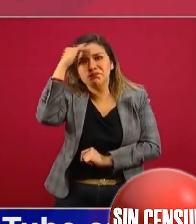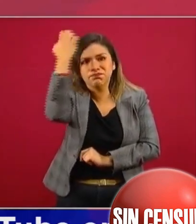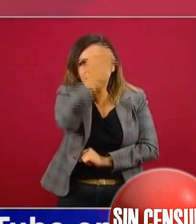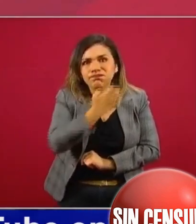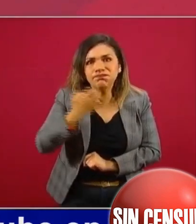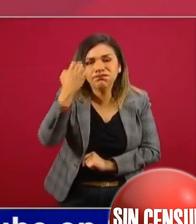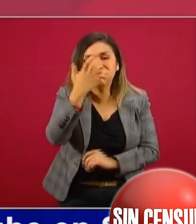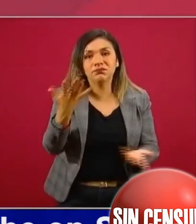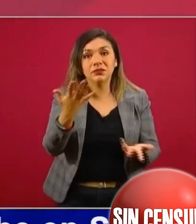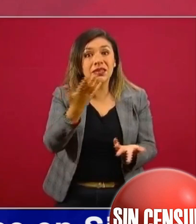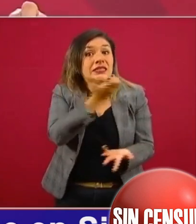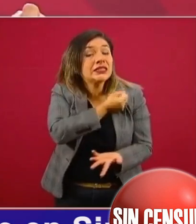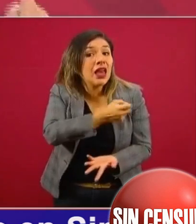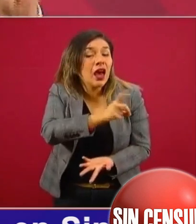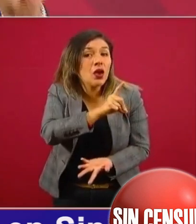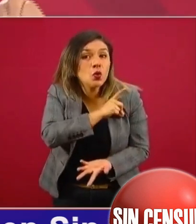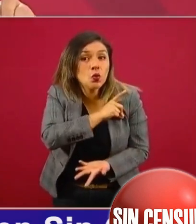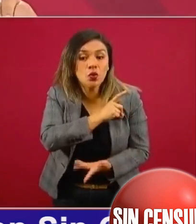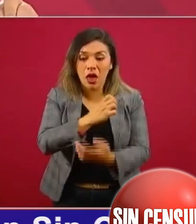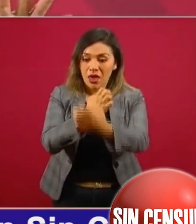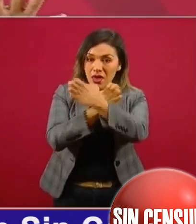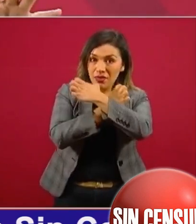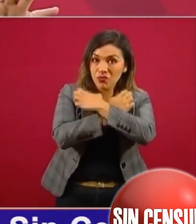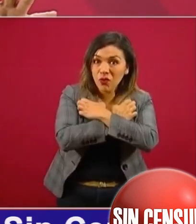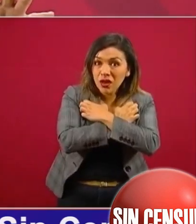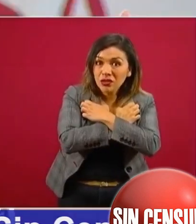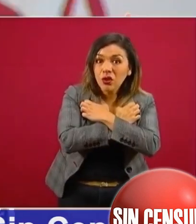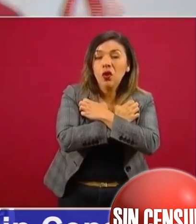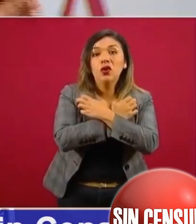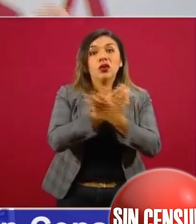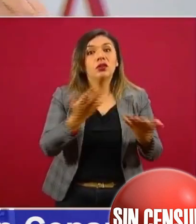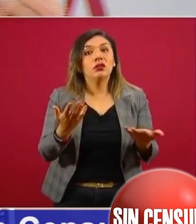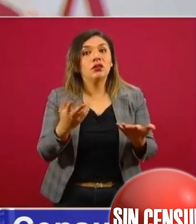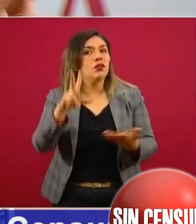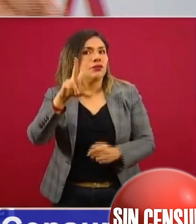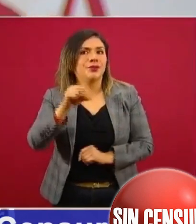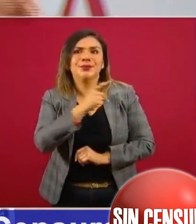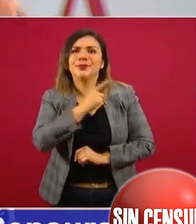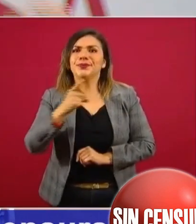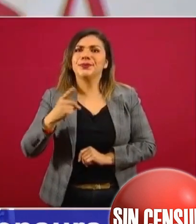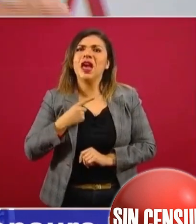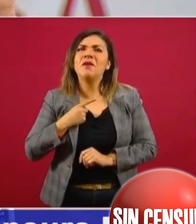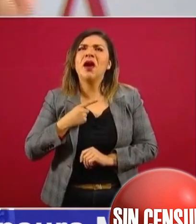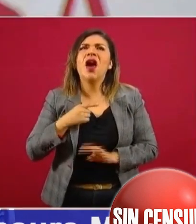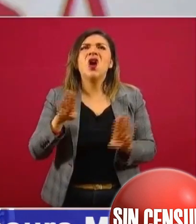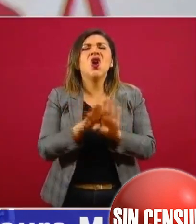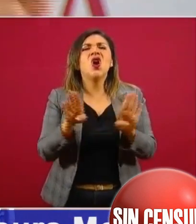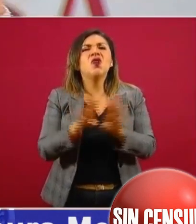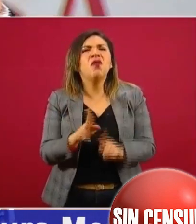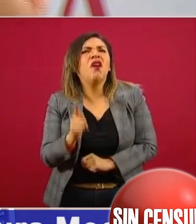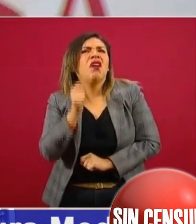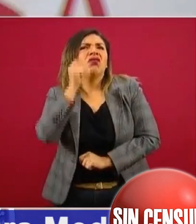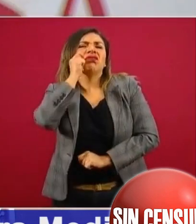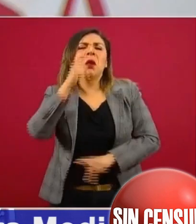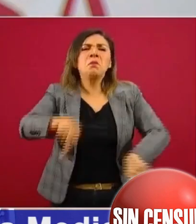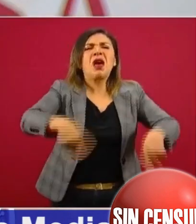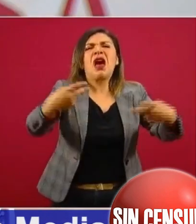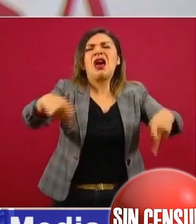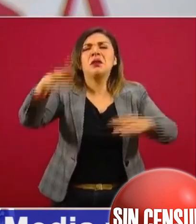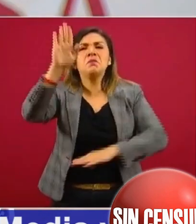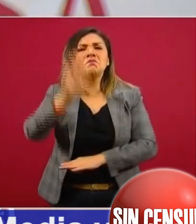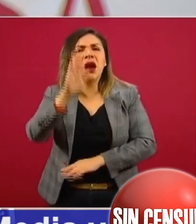Y la salud y la educación no deben de ponerse al mercado como si fuesen mercancías.